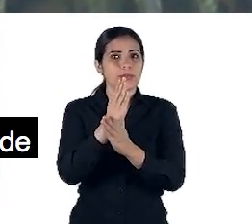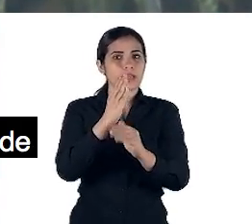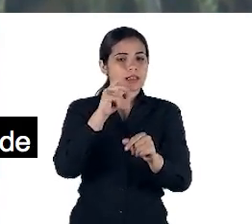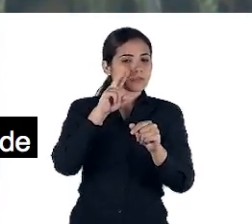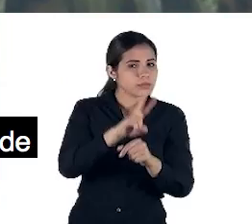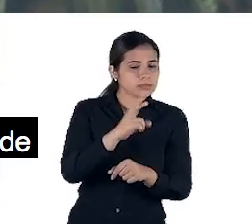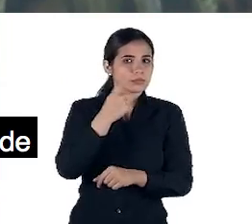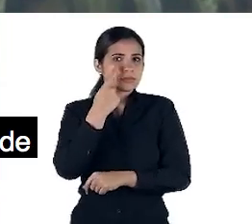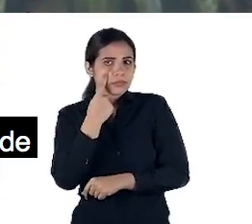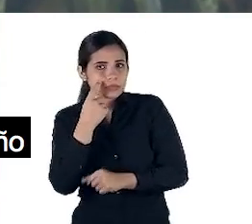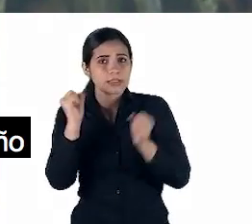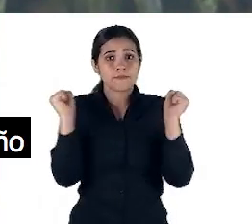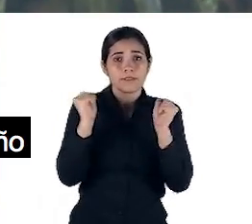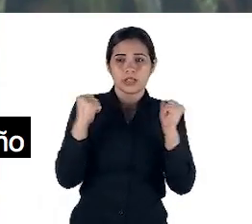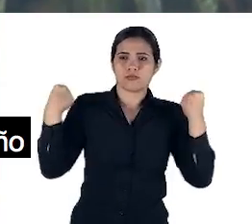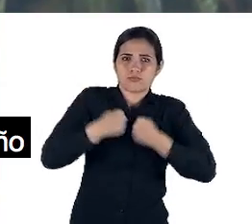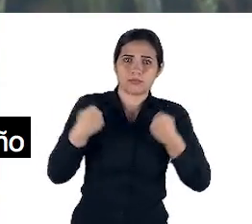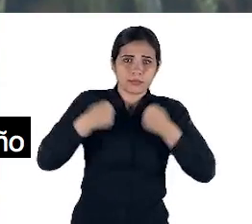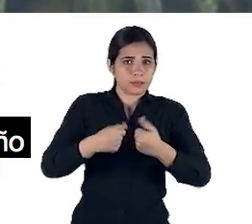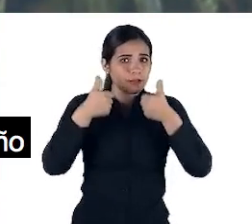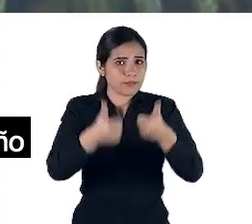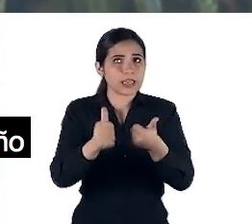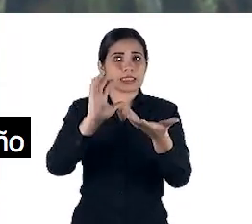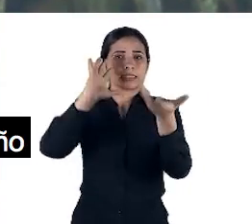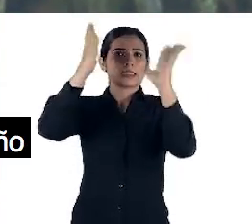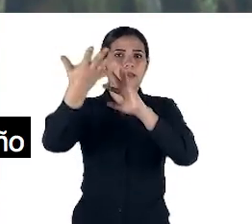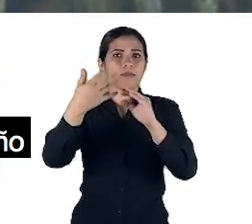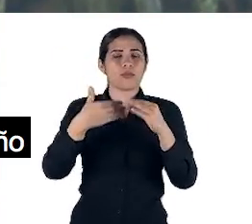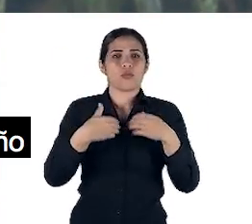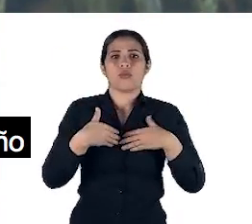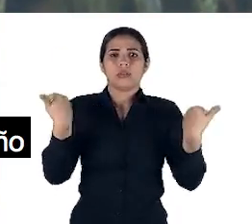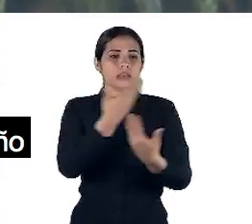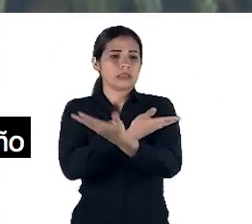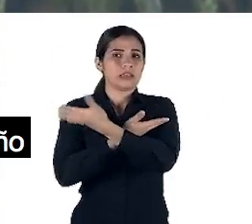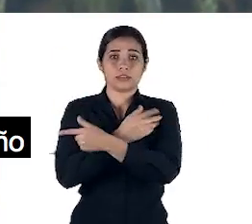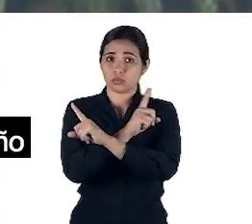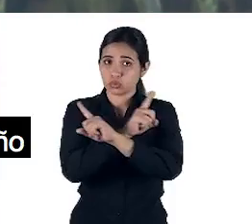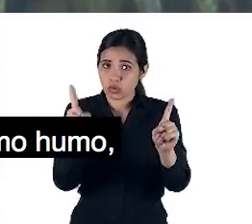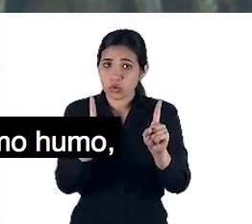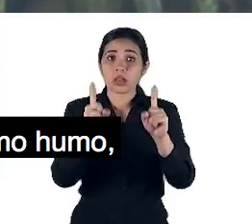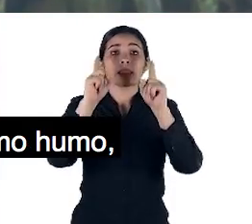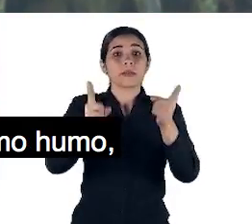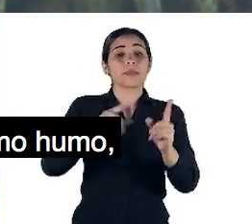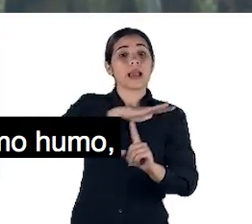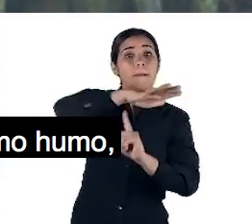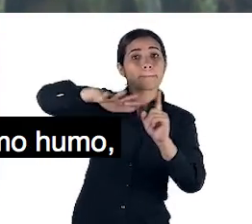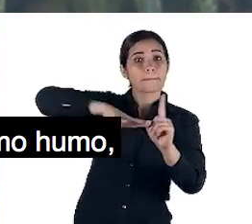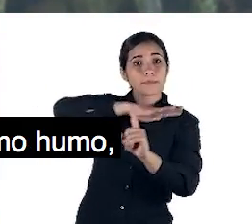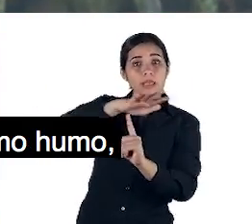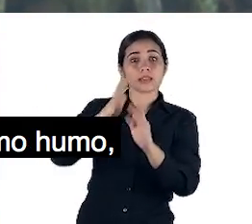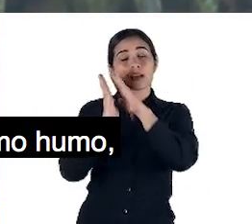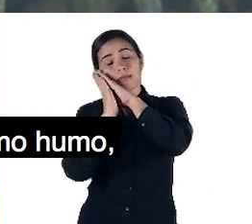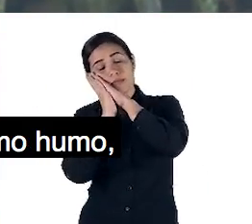en no desabrigarle, no ponerle a cambio de temperatura brusco, hacer que el ambiente donde ese niño duerma o